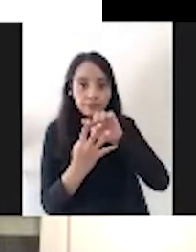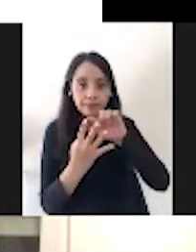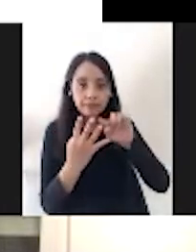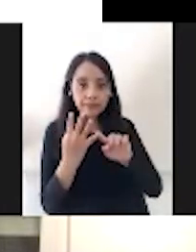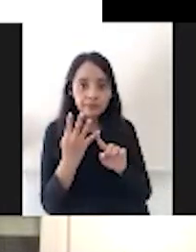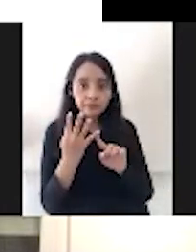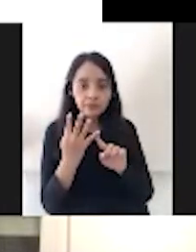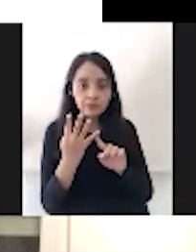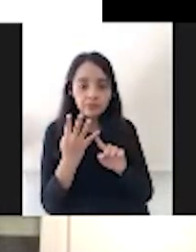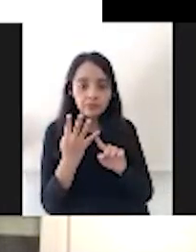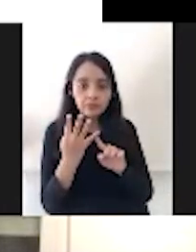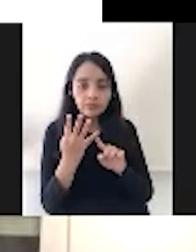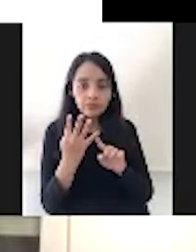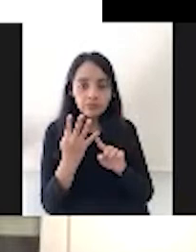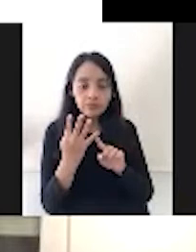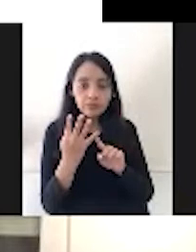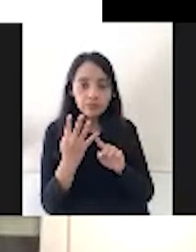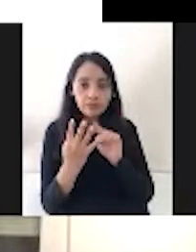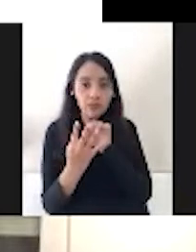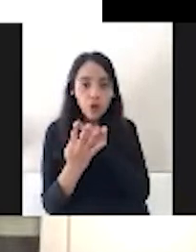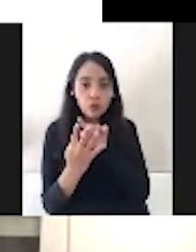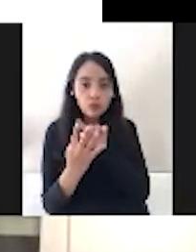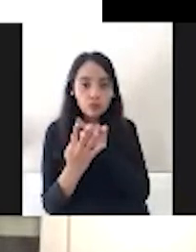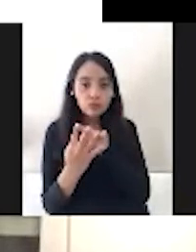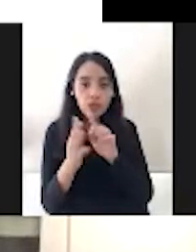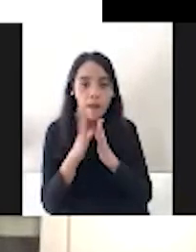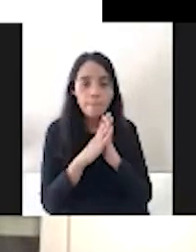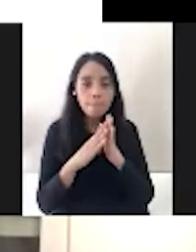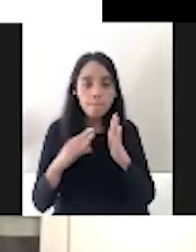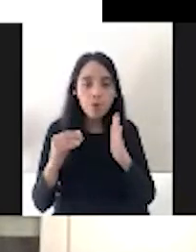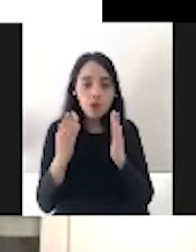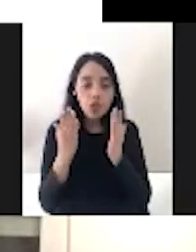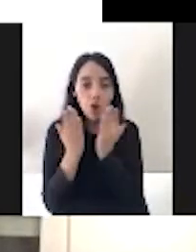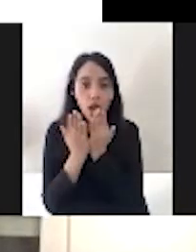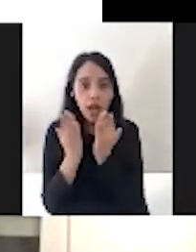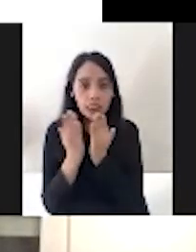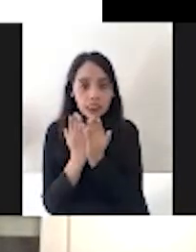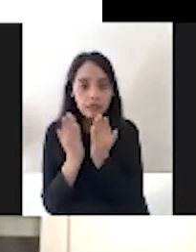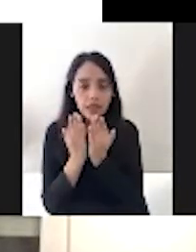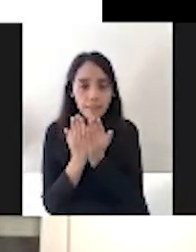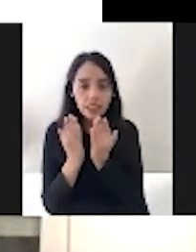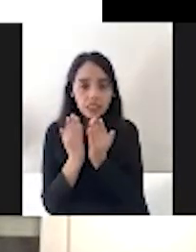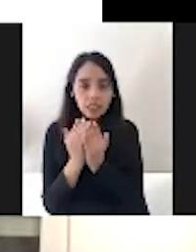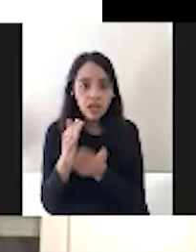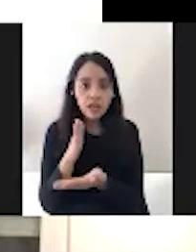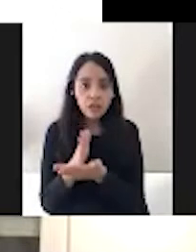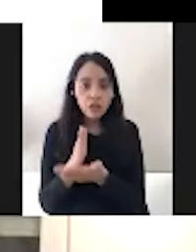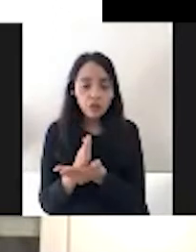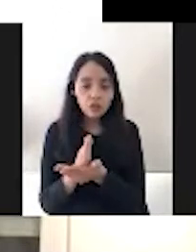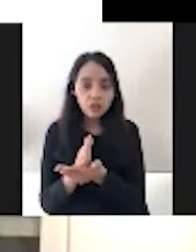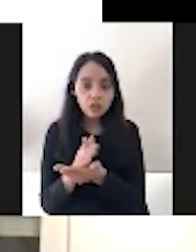que primero que el modelo academicista de aprendizaje que se da en las escuelas participantes es